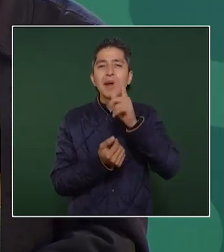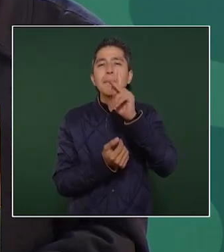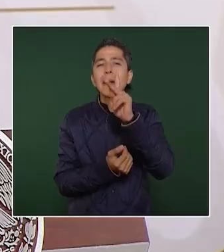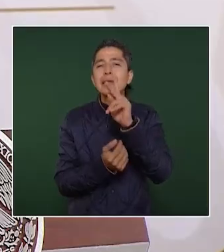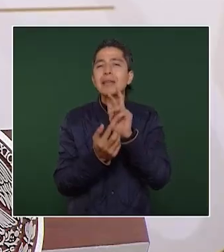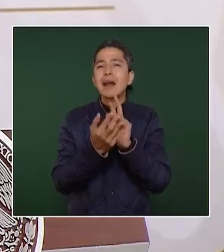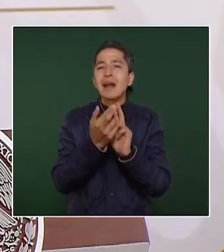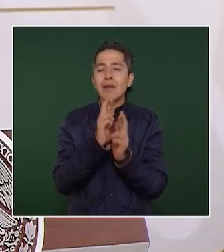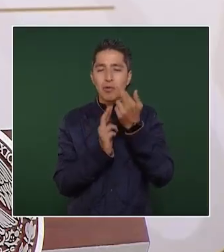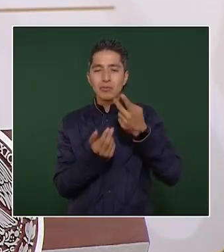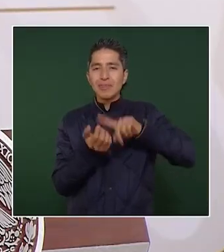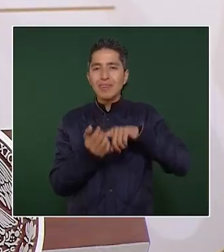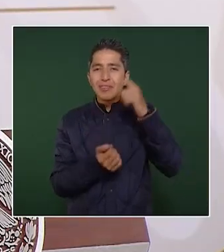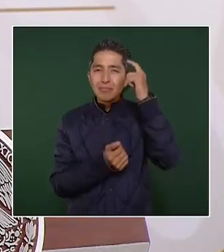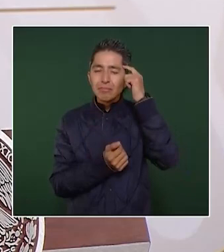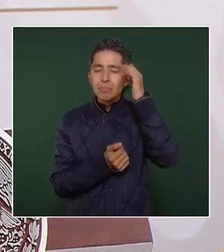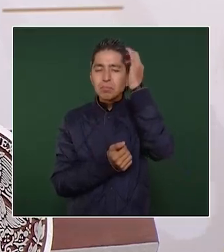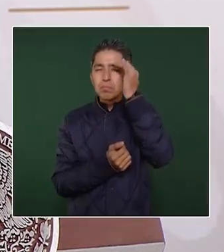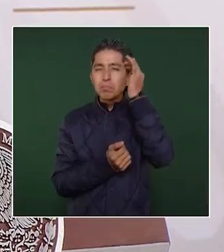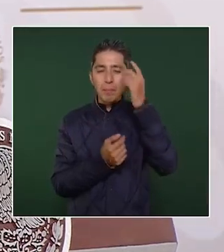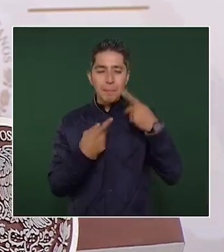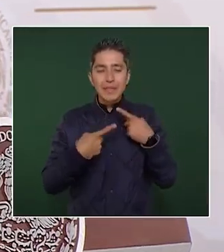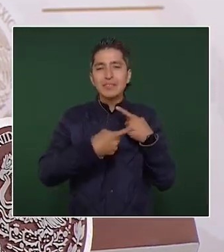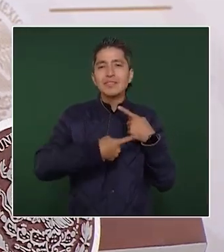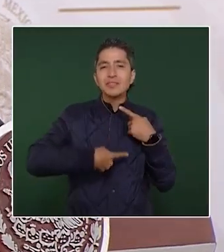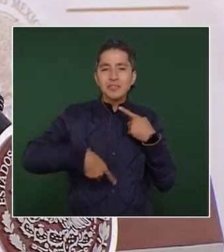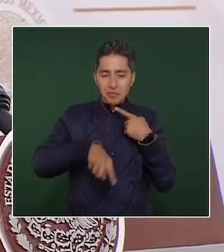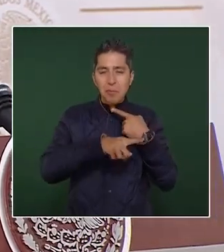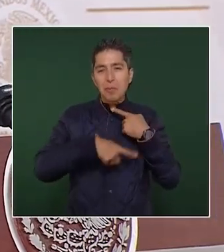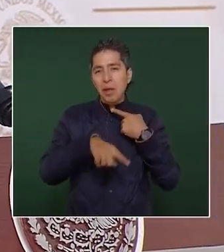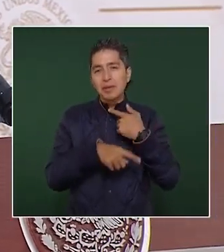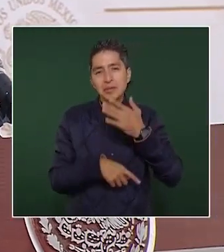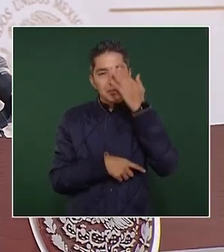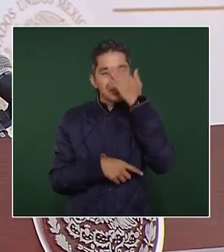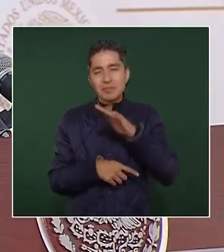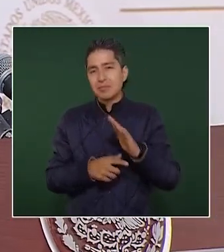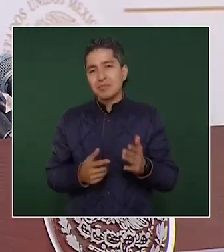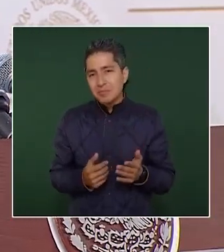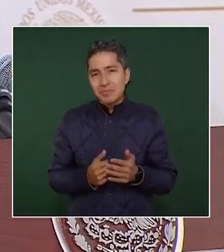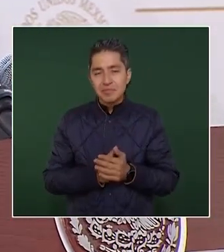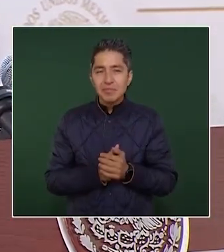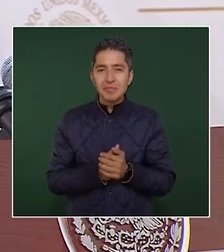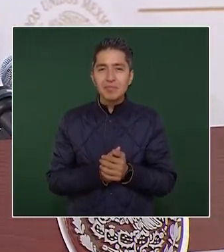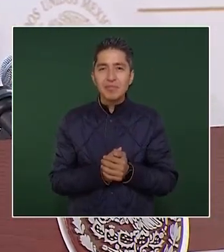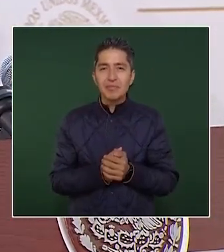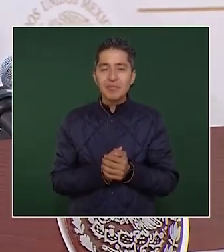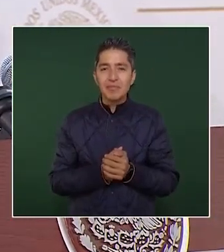conciencias y la gente va a